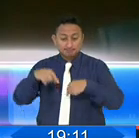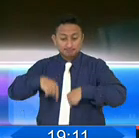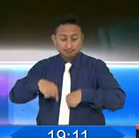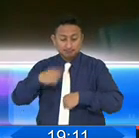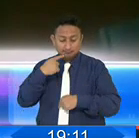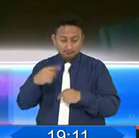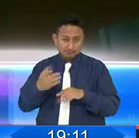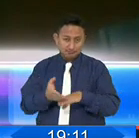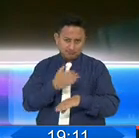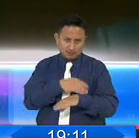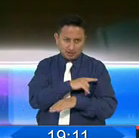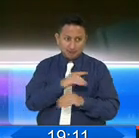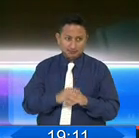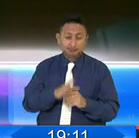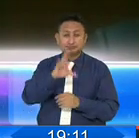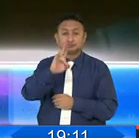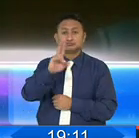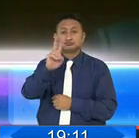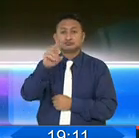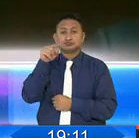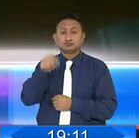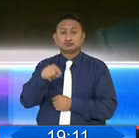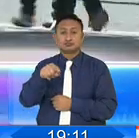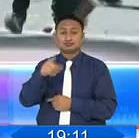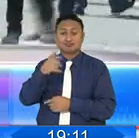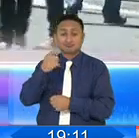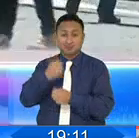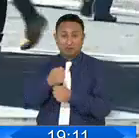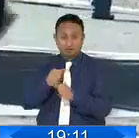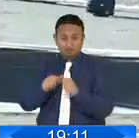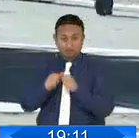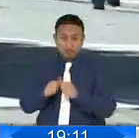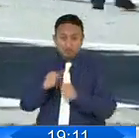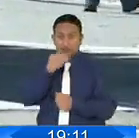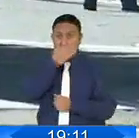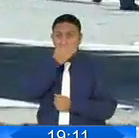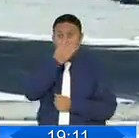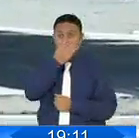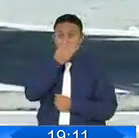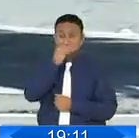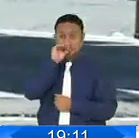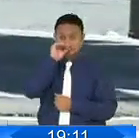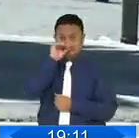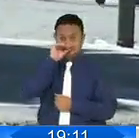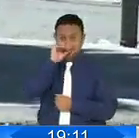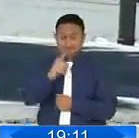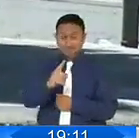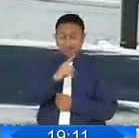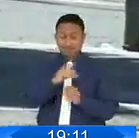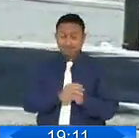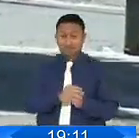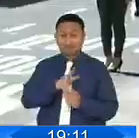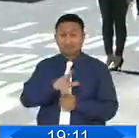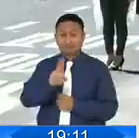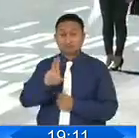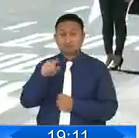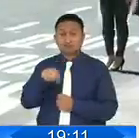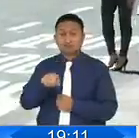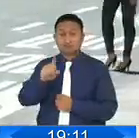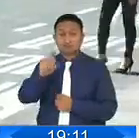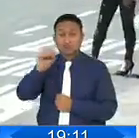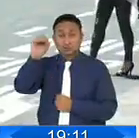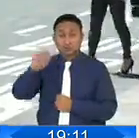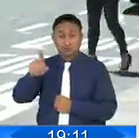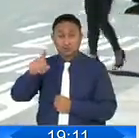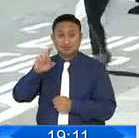como decía, estos cerca de 72.000 trabajos. Así también las cifras del INEC indican que un 32,1% de la